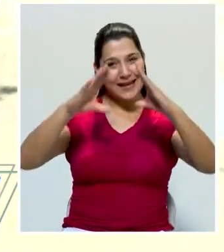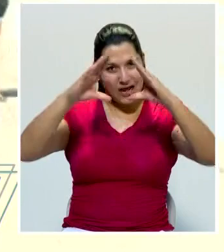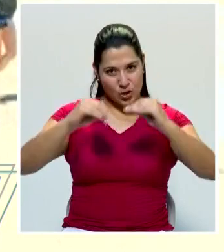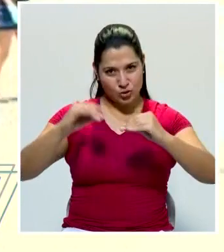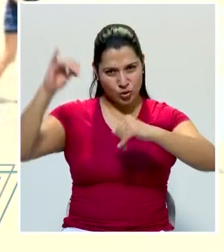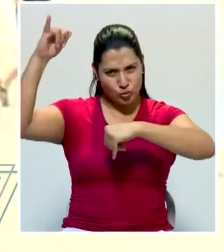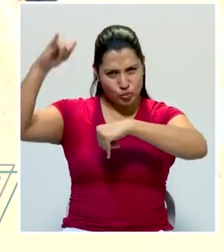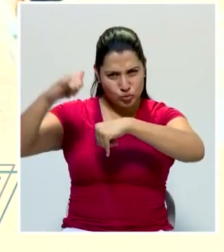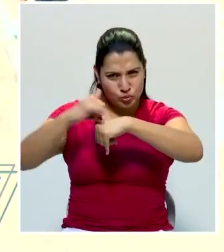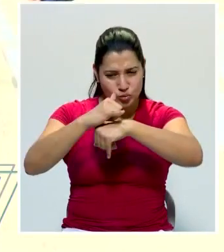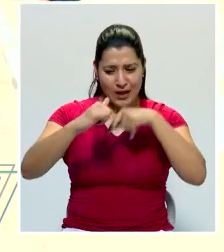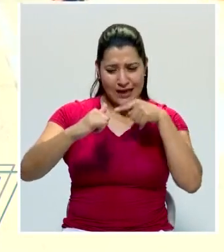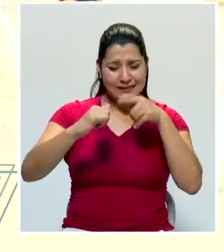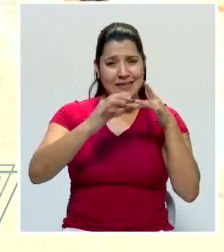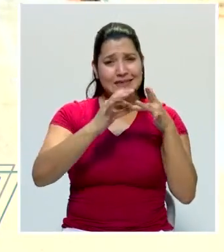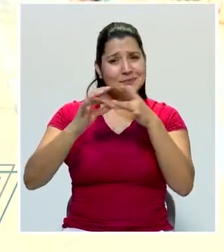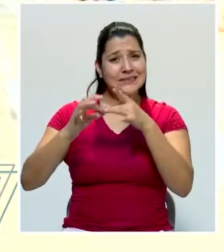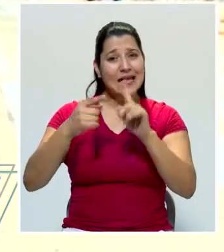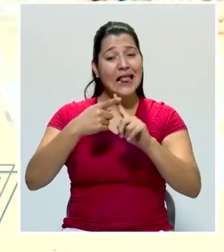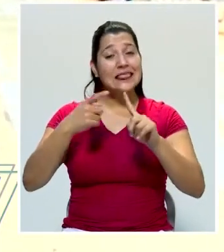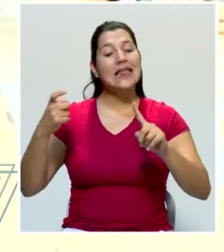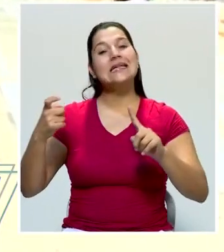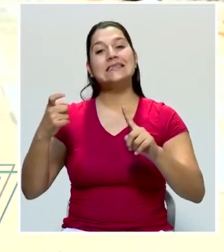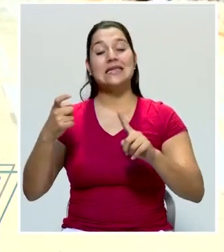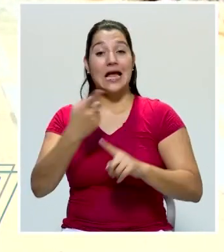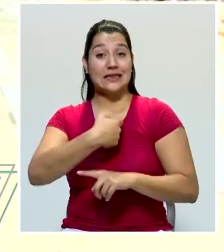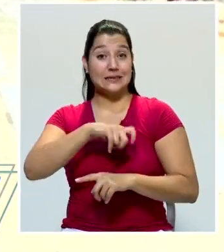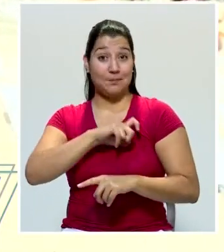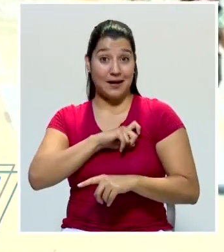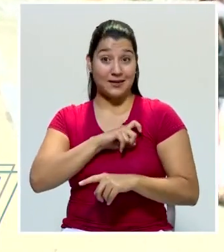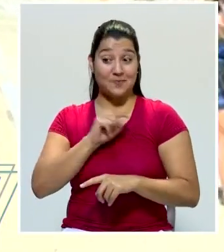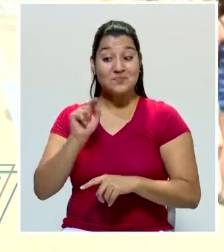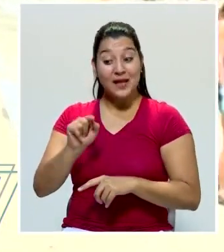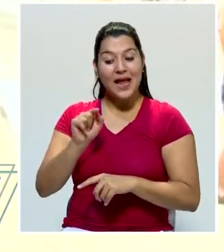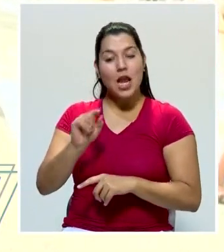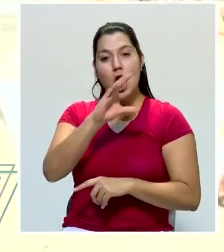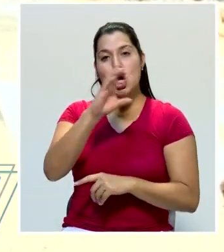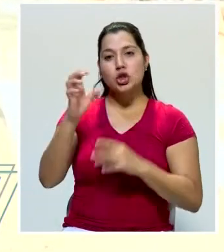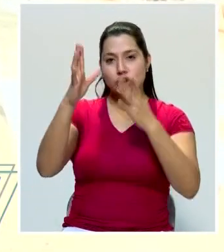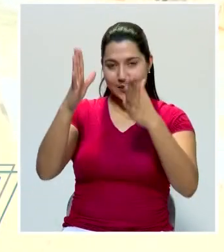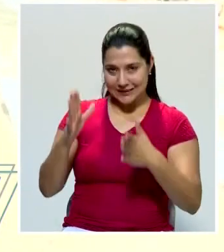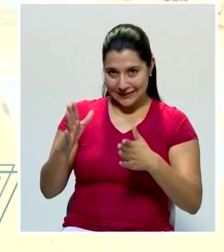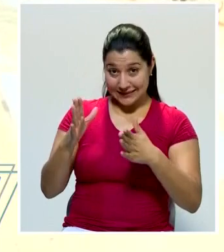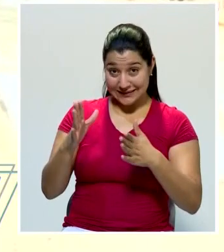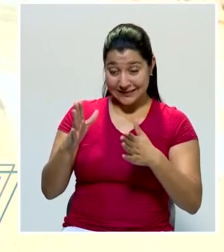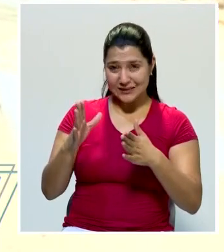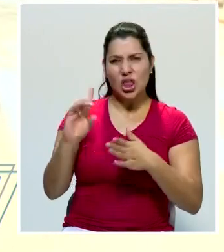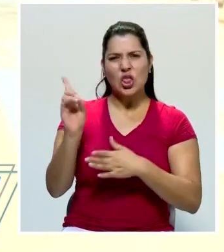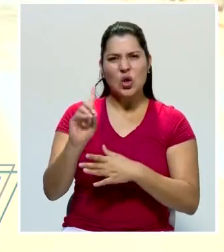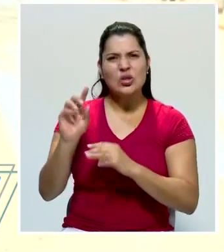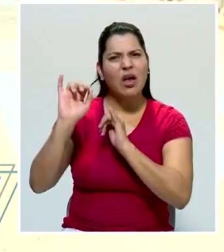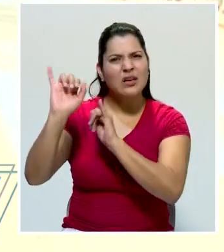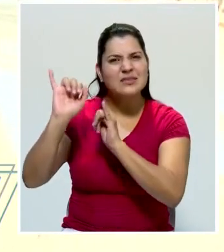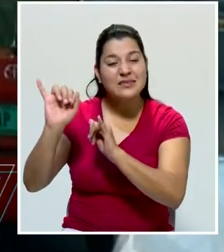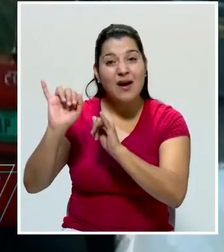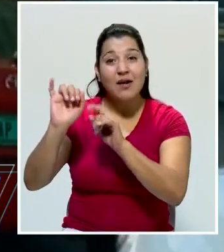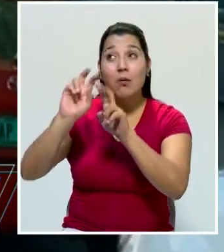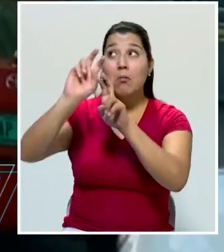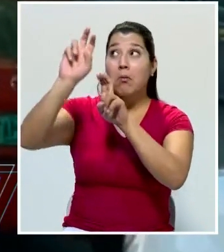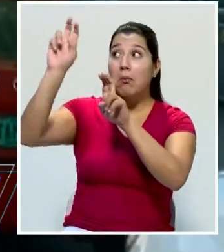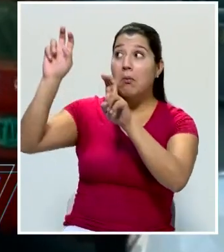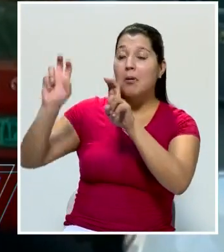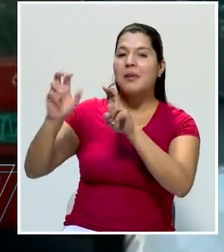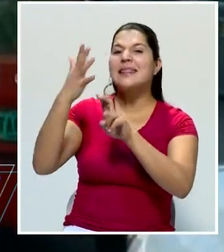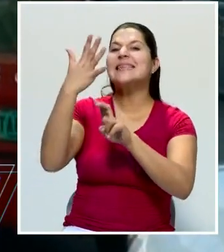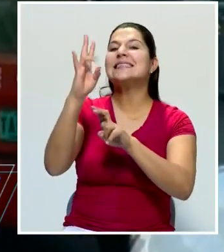vuelo especial que viene desde España. Sin embargo, son nacionales que estaban varados en 17 países tras los efectos de la pandemia